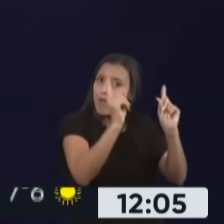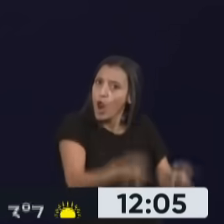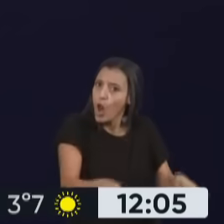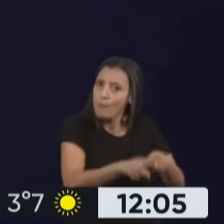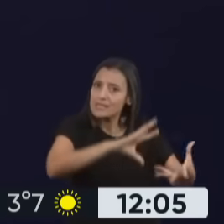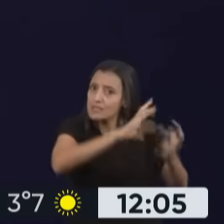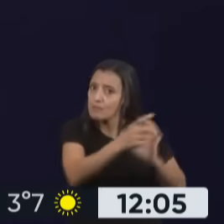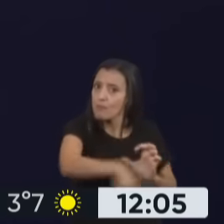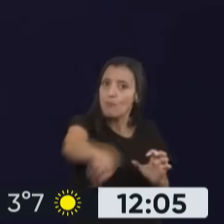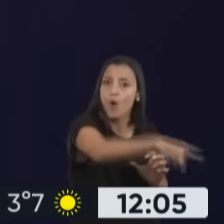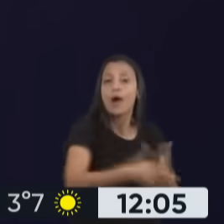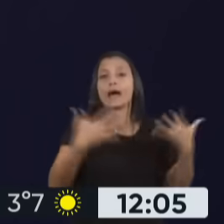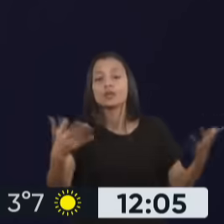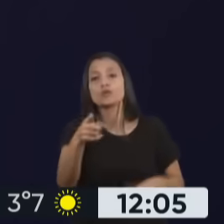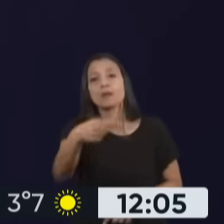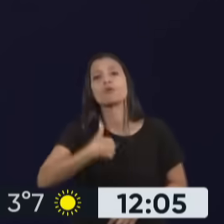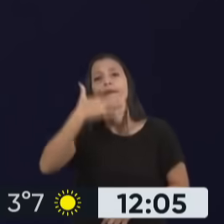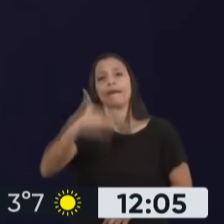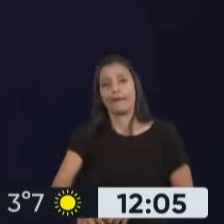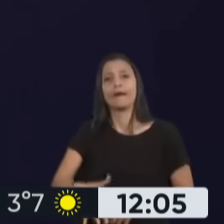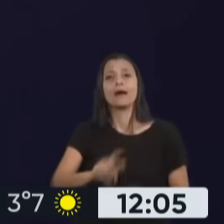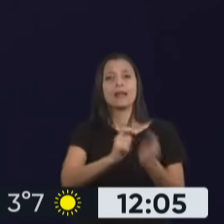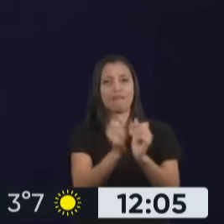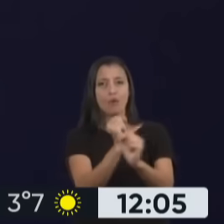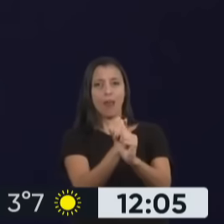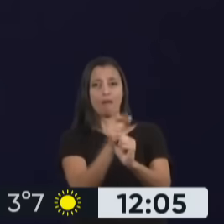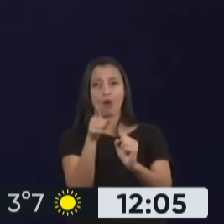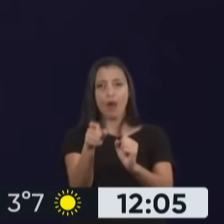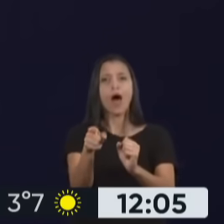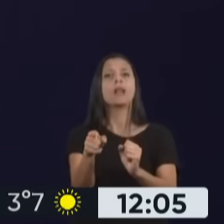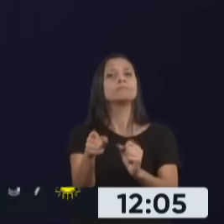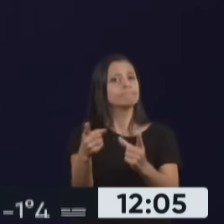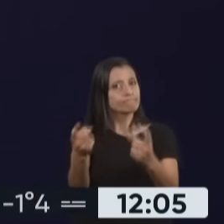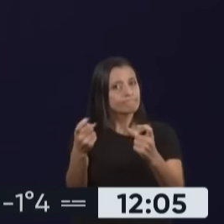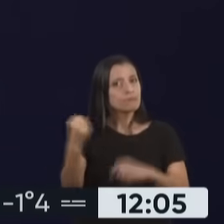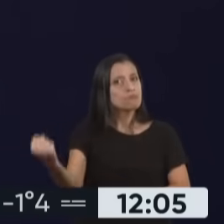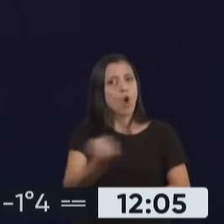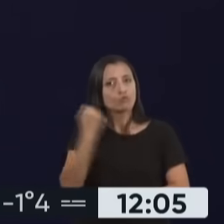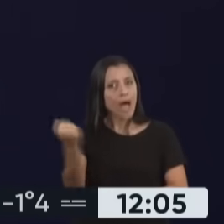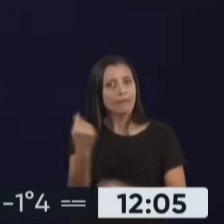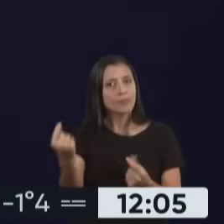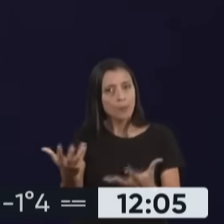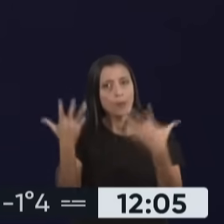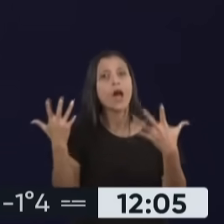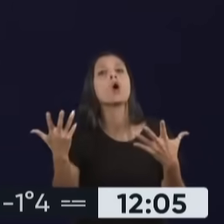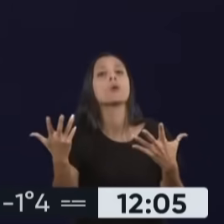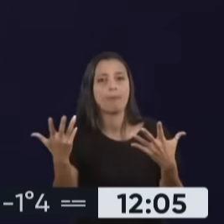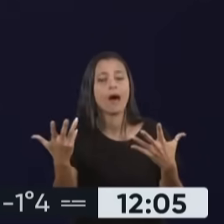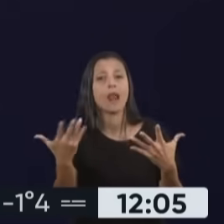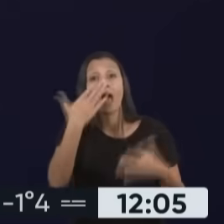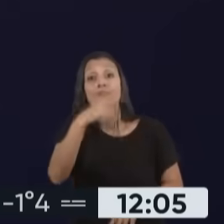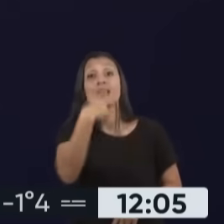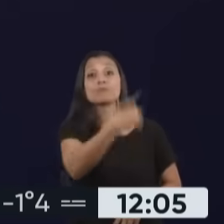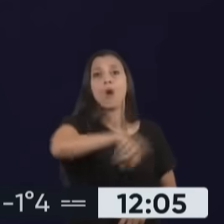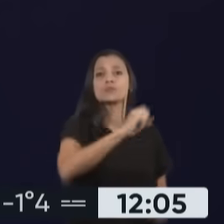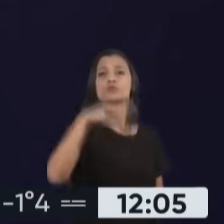que indefectiblemente la reforma laboral es lo necesario también para que los pasivos estén